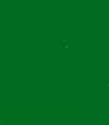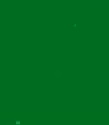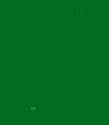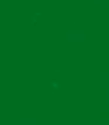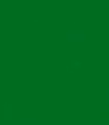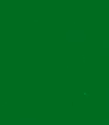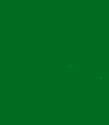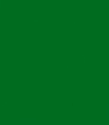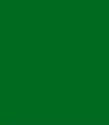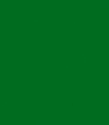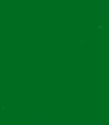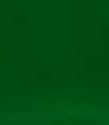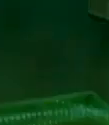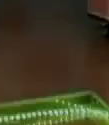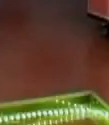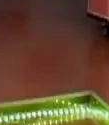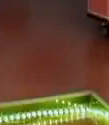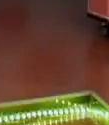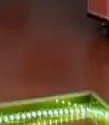Loto, te cambia la vida.